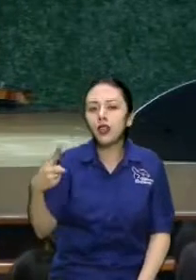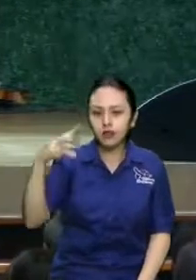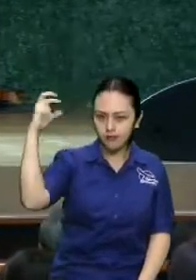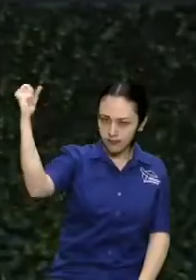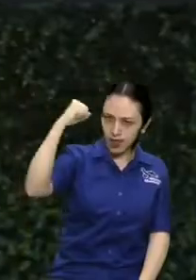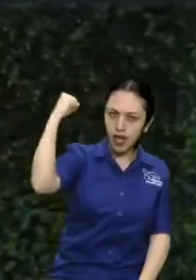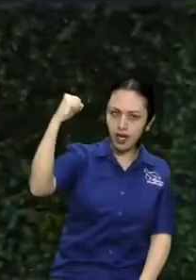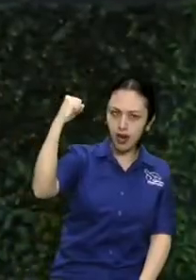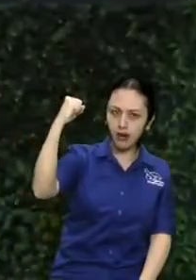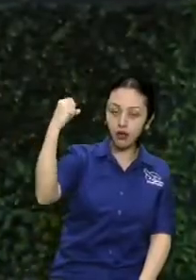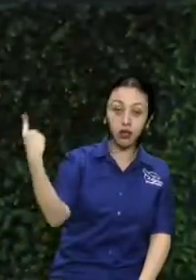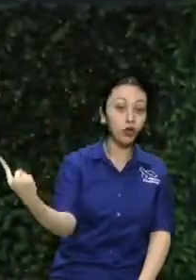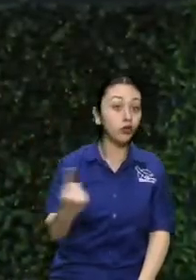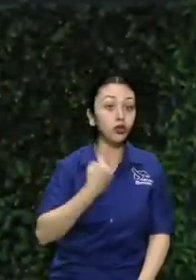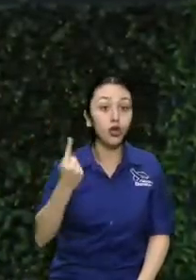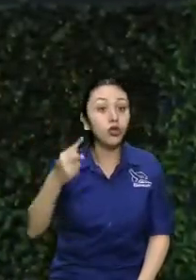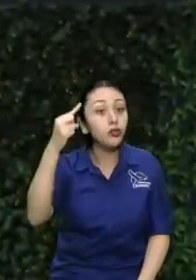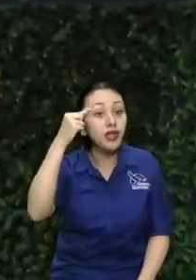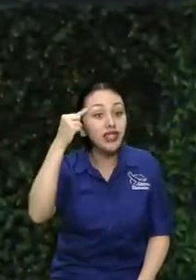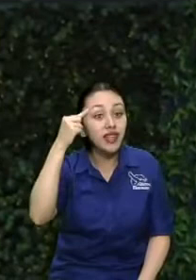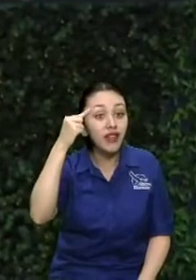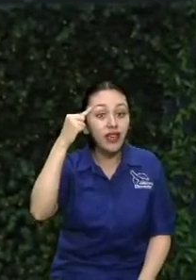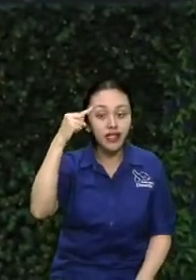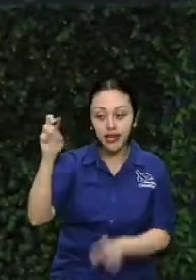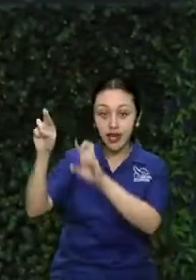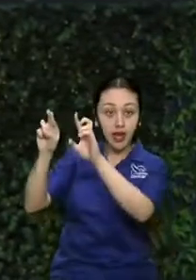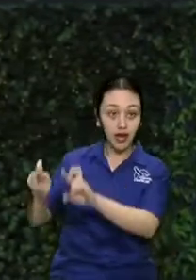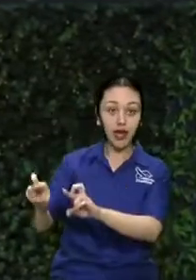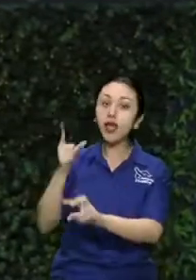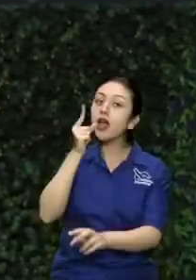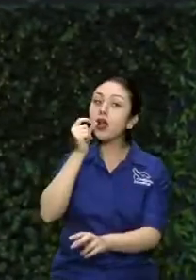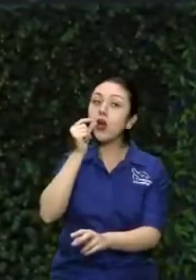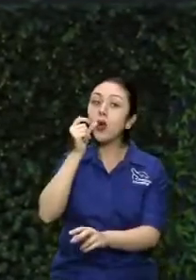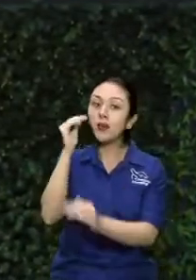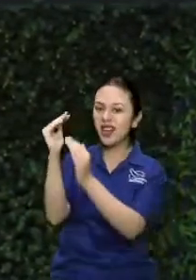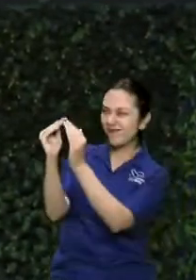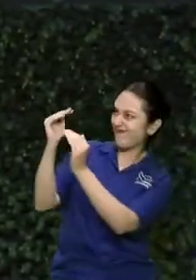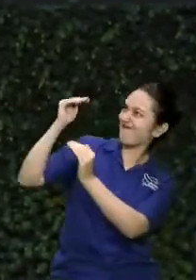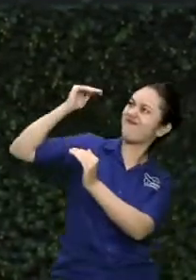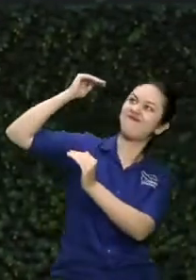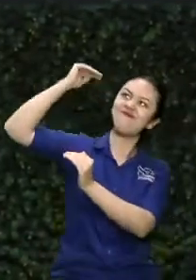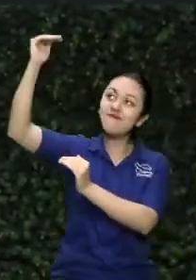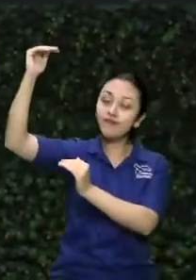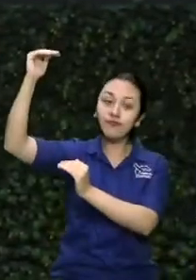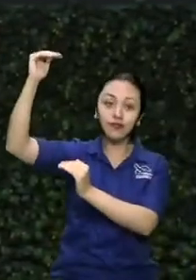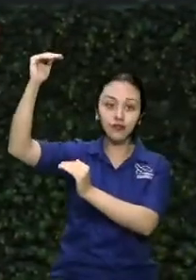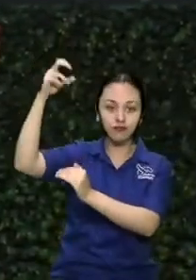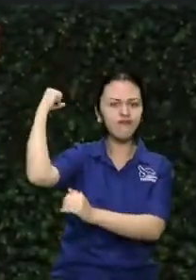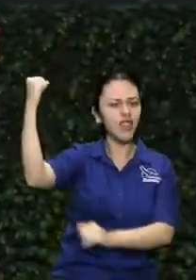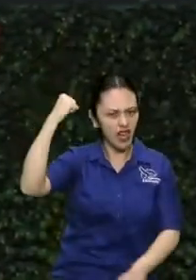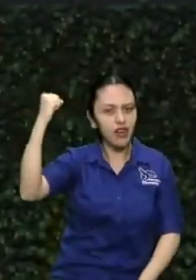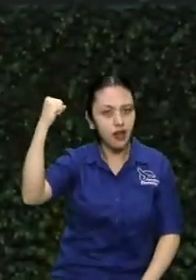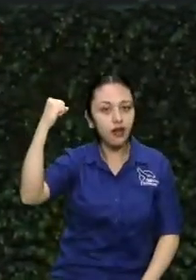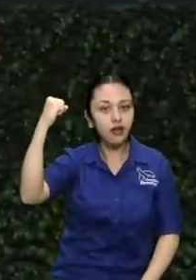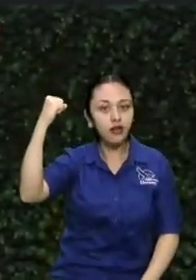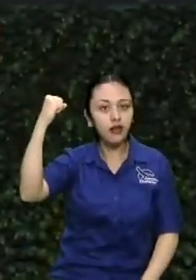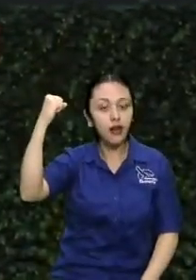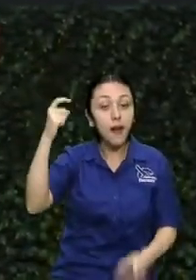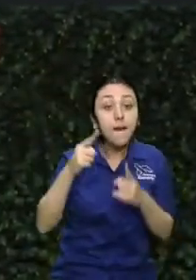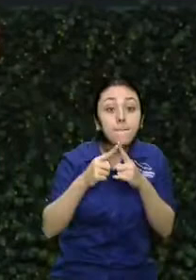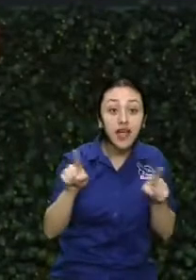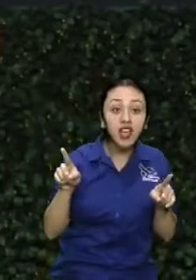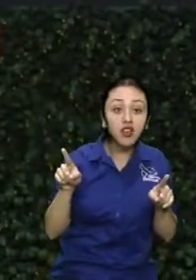guerrero desde su juventud. Tú eres un muchachito, mírale el tamaño. No importa, hijo.